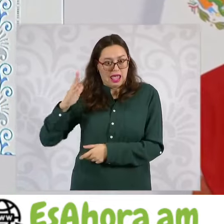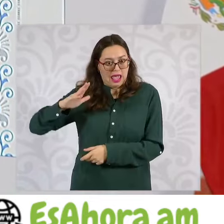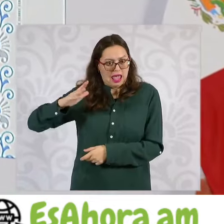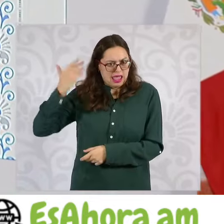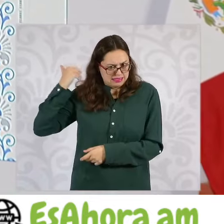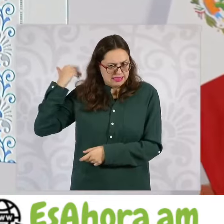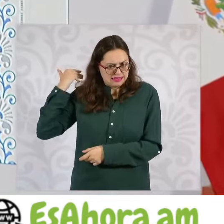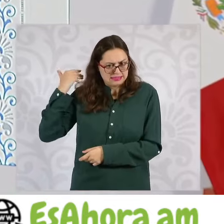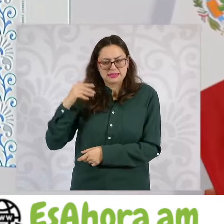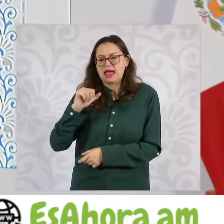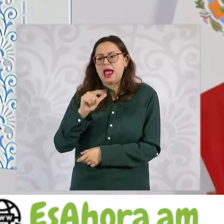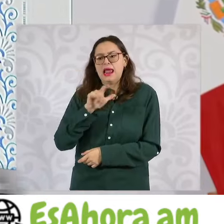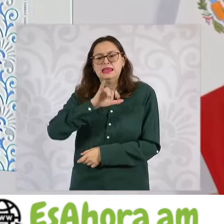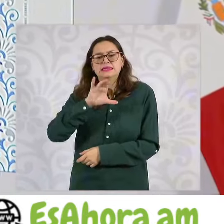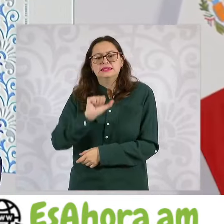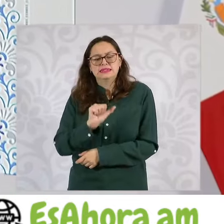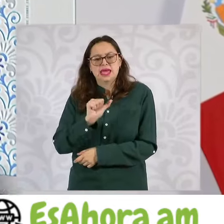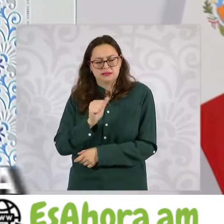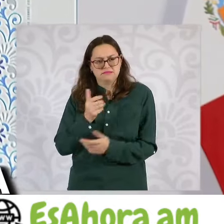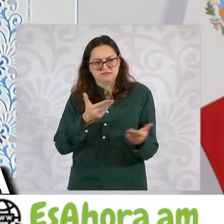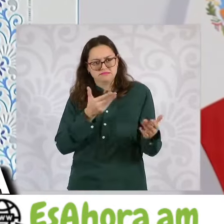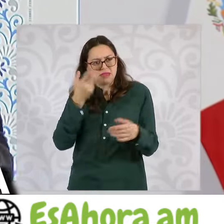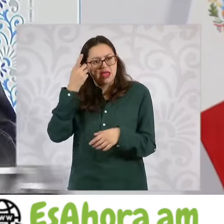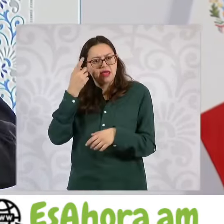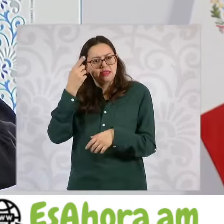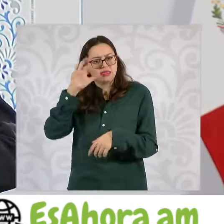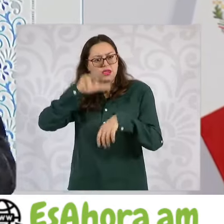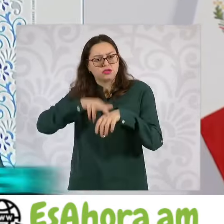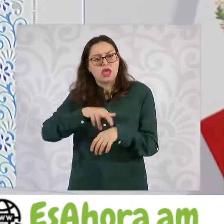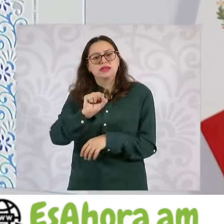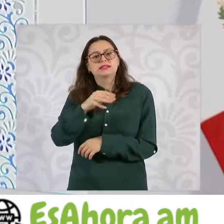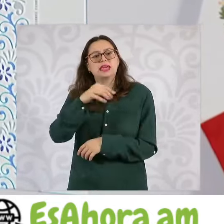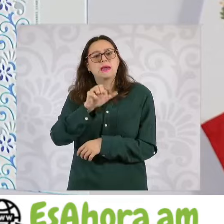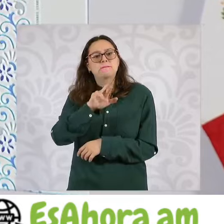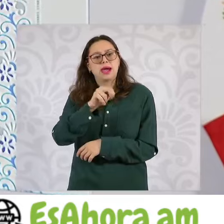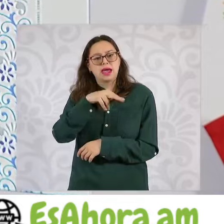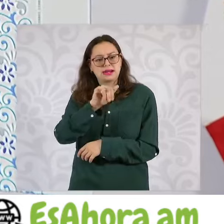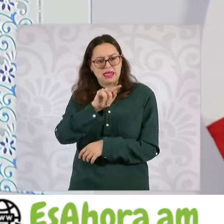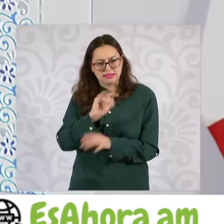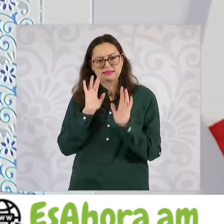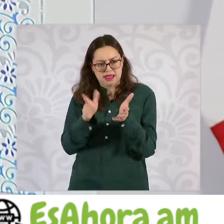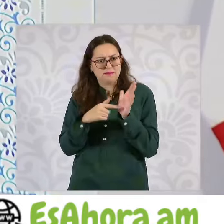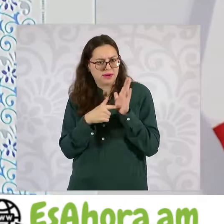Bárcenas, y pues vamos a trabajar en esta zona como en otras zonas.